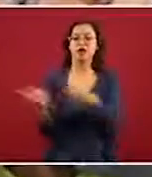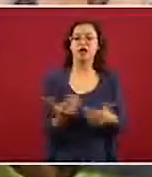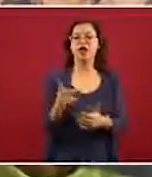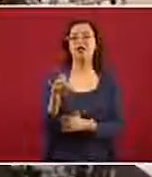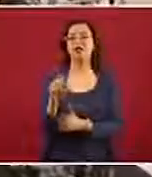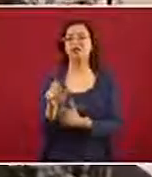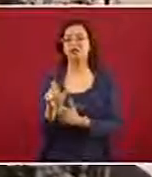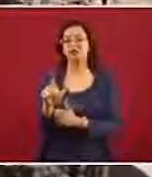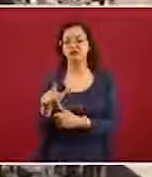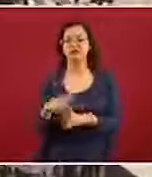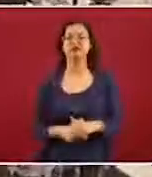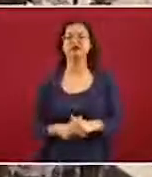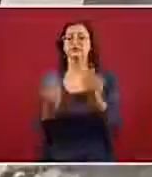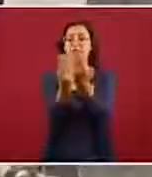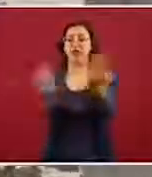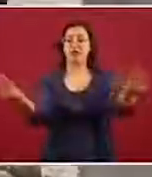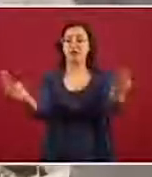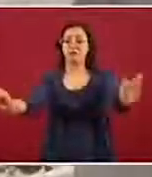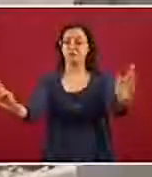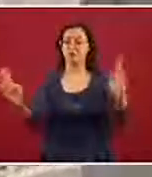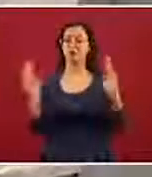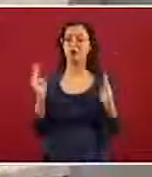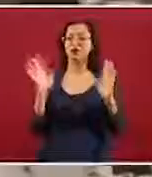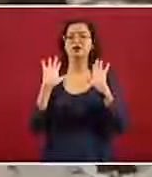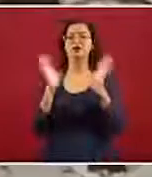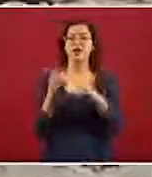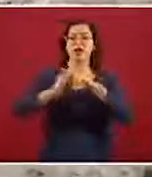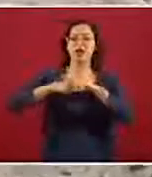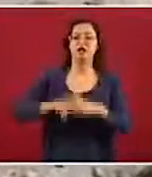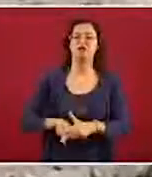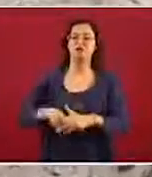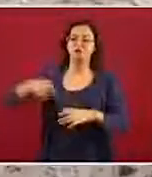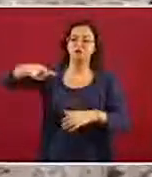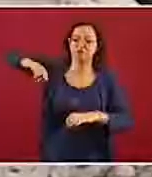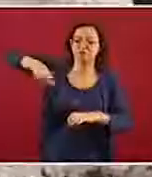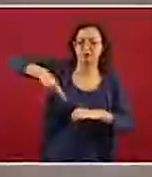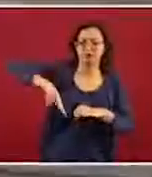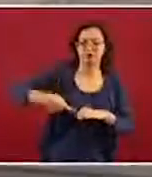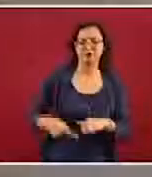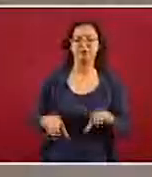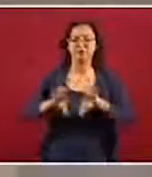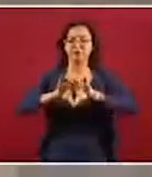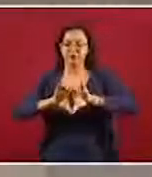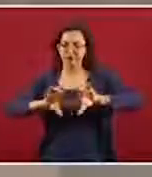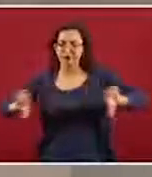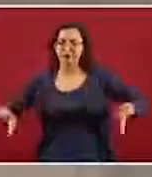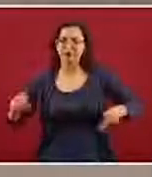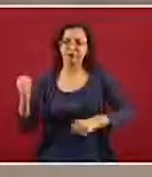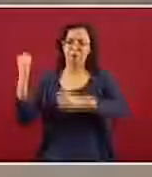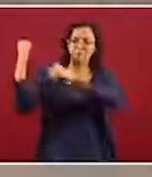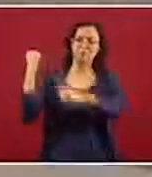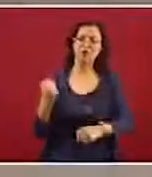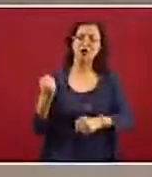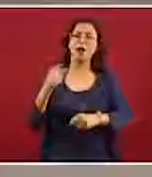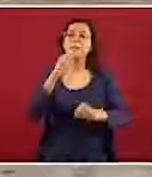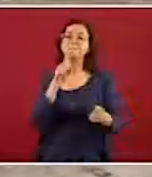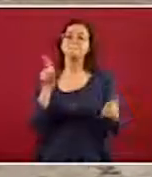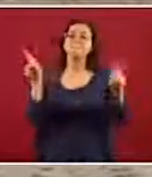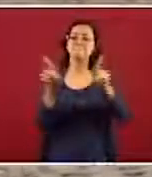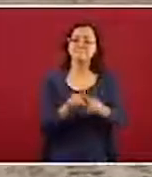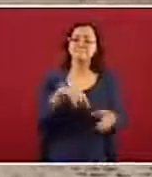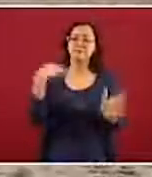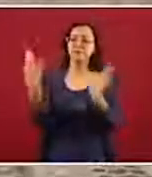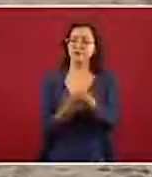barda perimetral, se lleva a cabo la perforación y colado de pilas en barda perimetral, habilitado y colocación de acero de refuerzo en